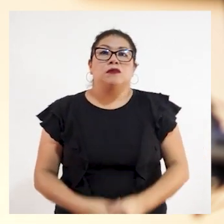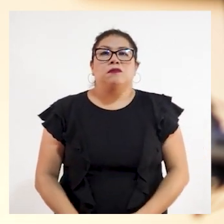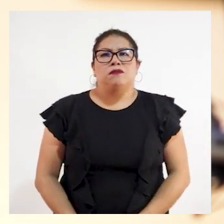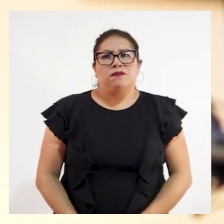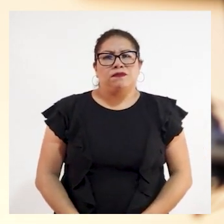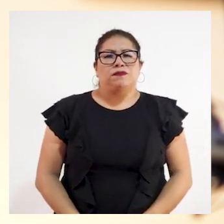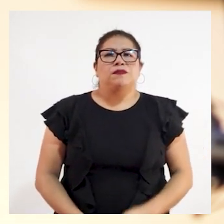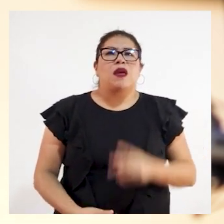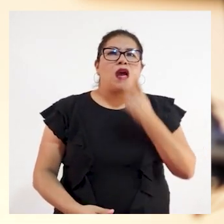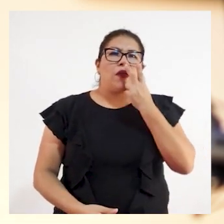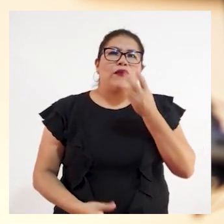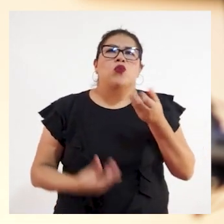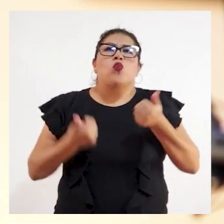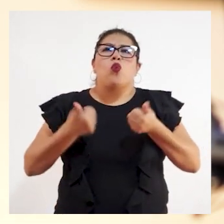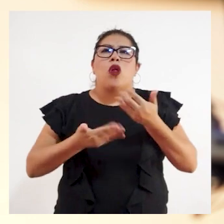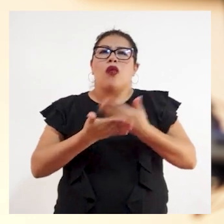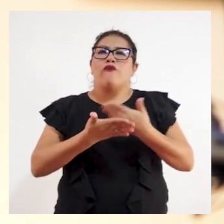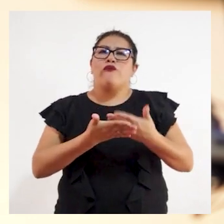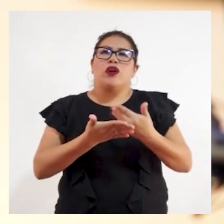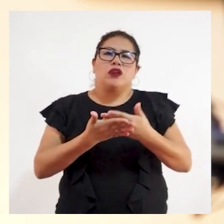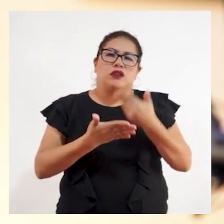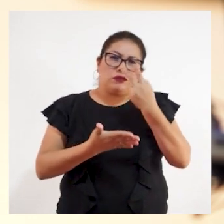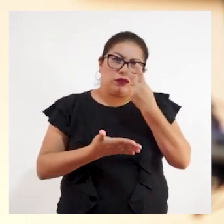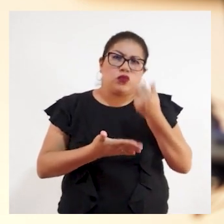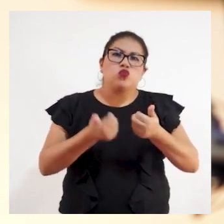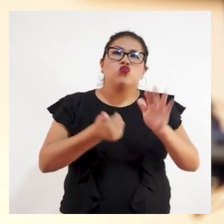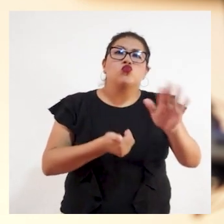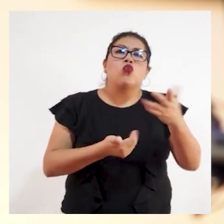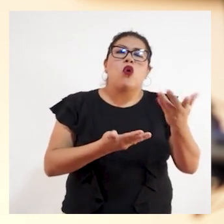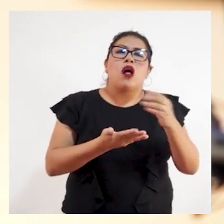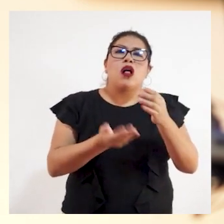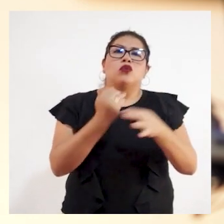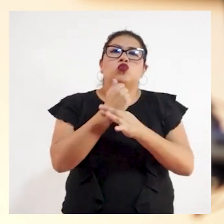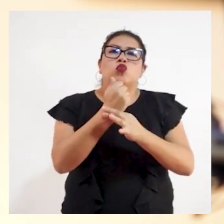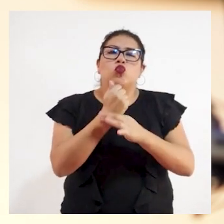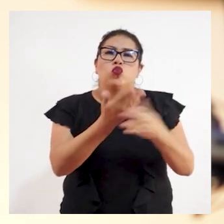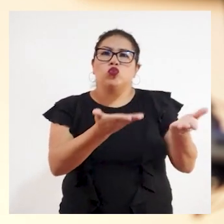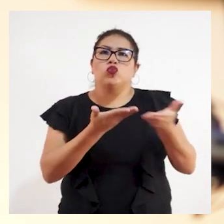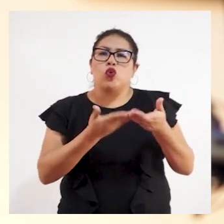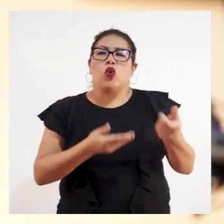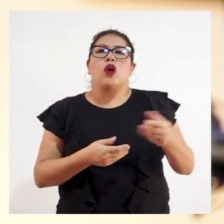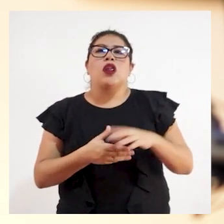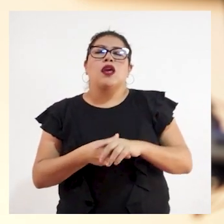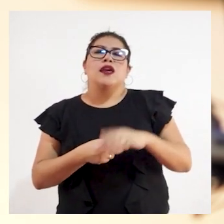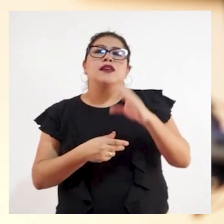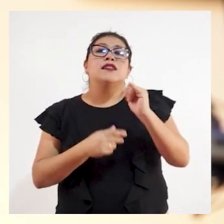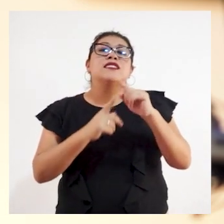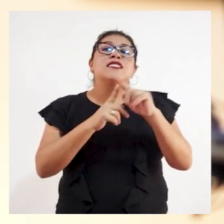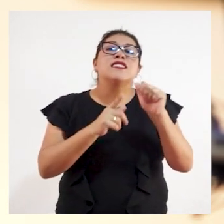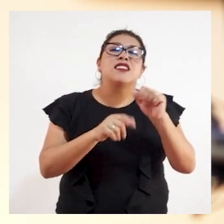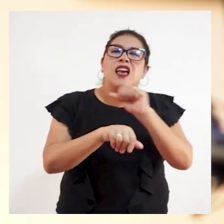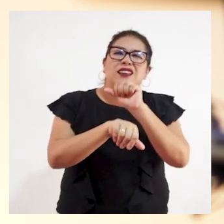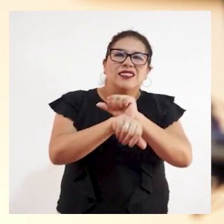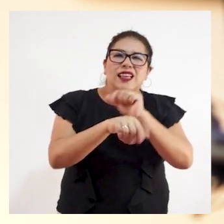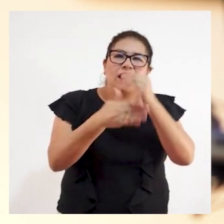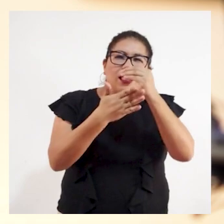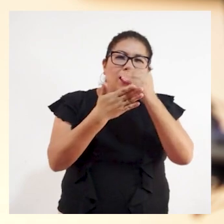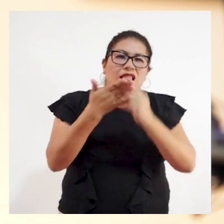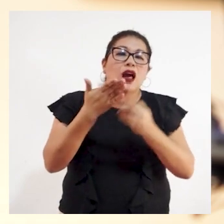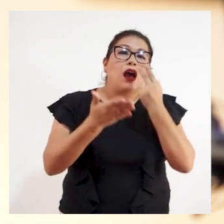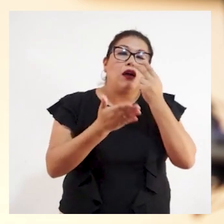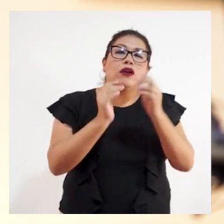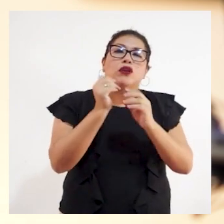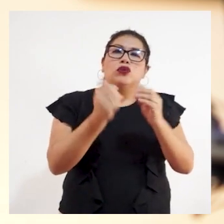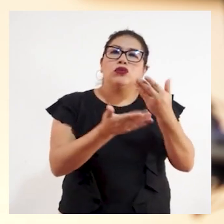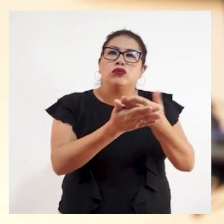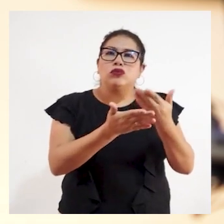medios probatorios las referencias médicas, las citas, la tarjeta de terapias, todo un conjunto de documentos